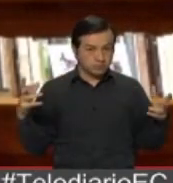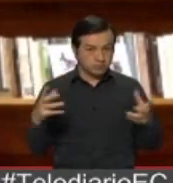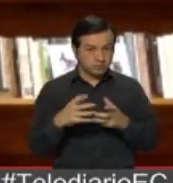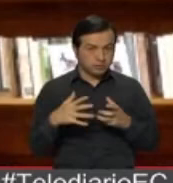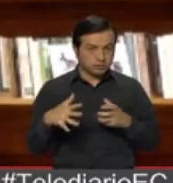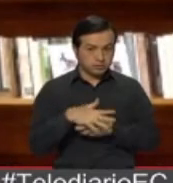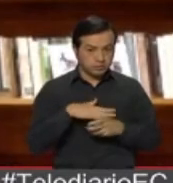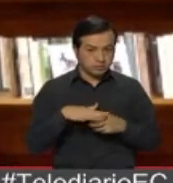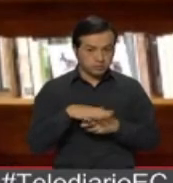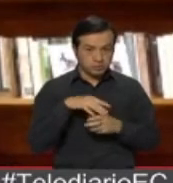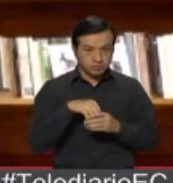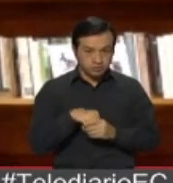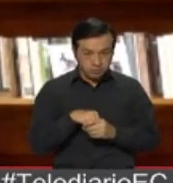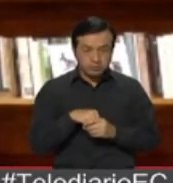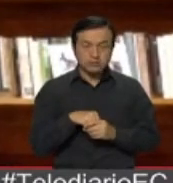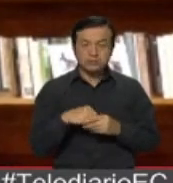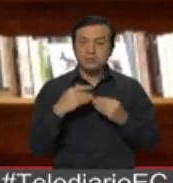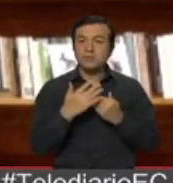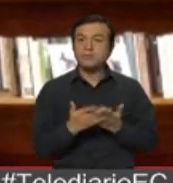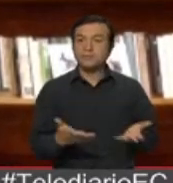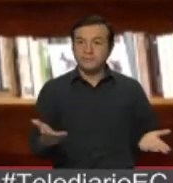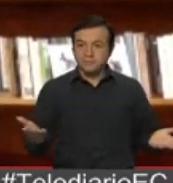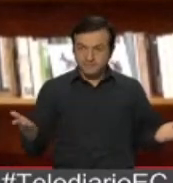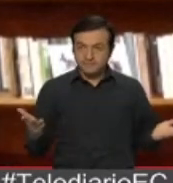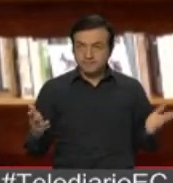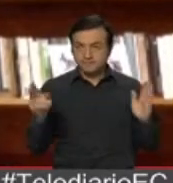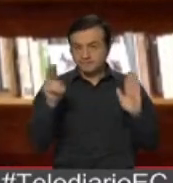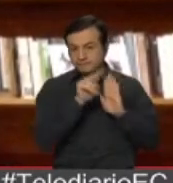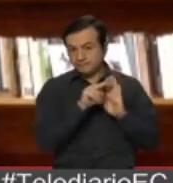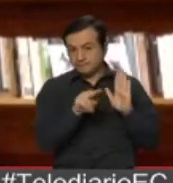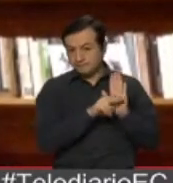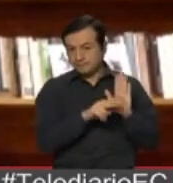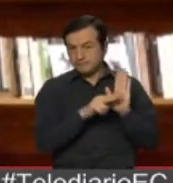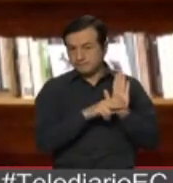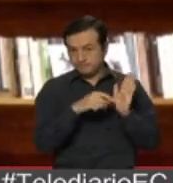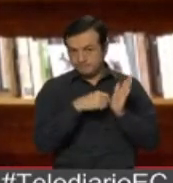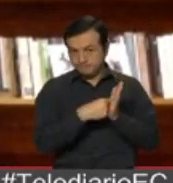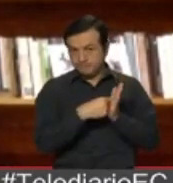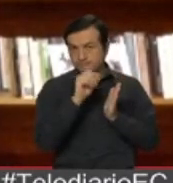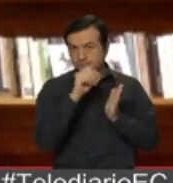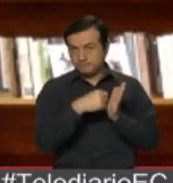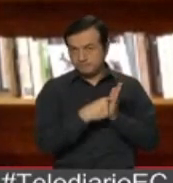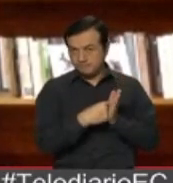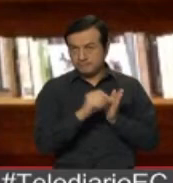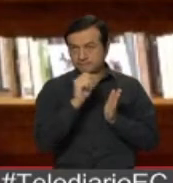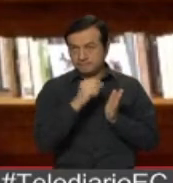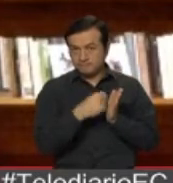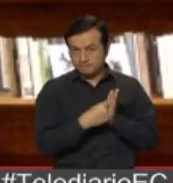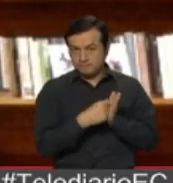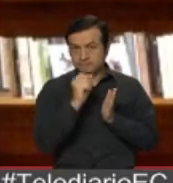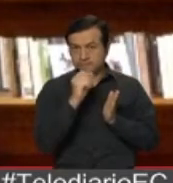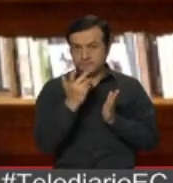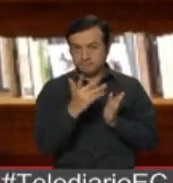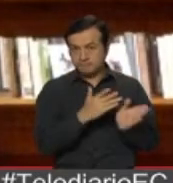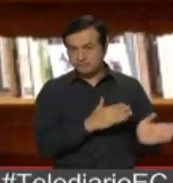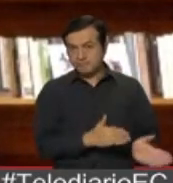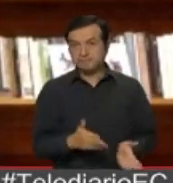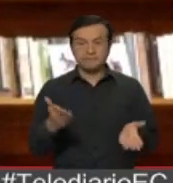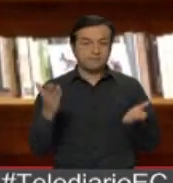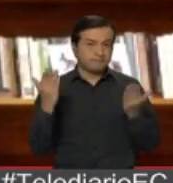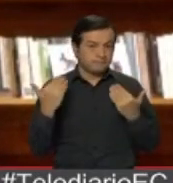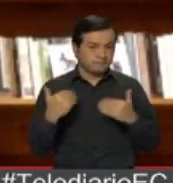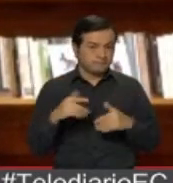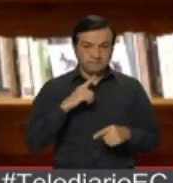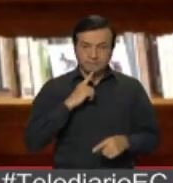pueblo Secopay. Todos los protocolos se han ido cumpliendo conforme se ha ido estableciendo. Por supuesto